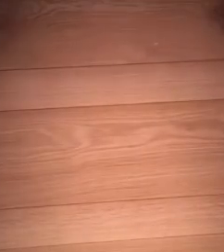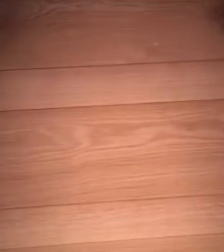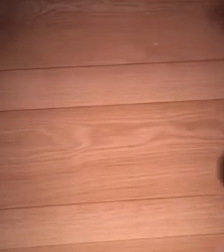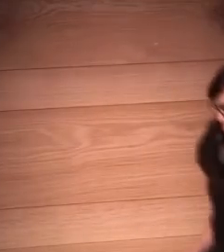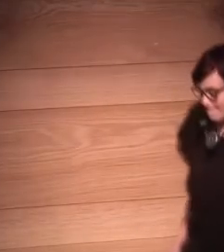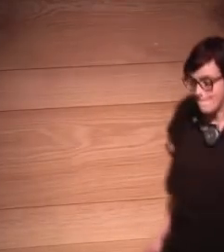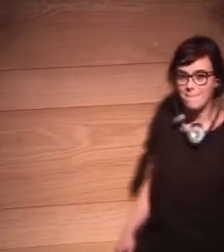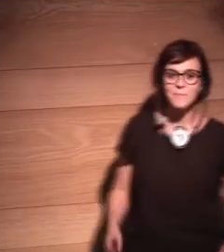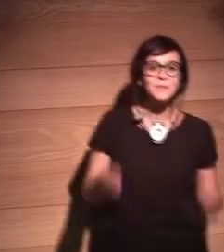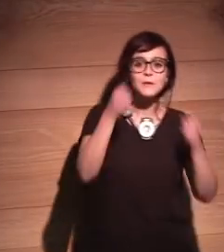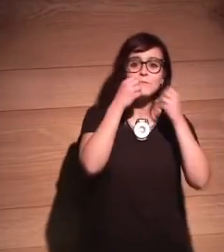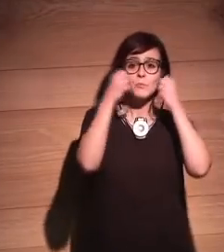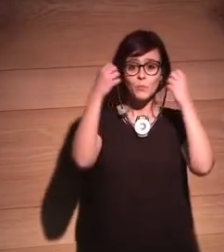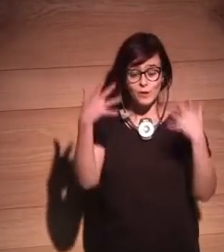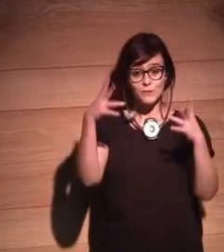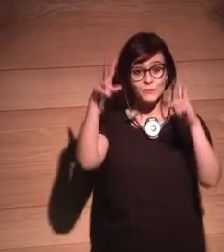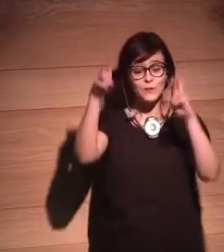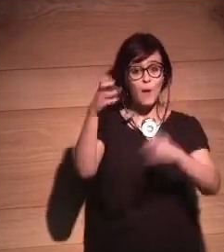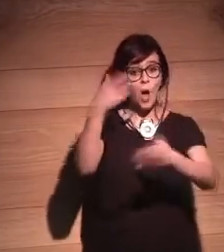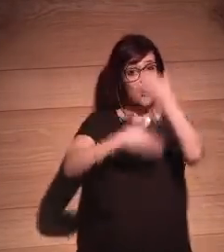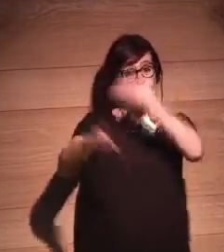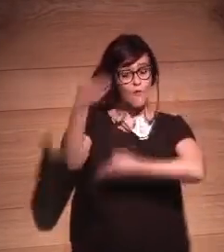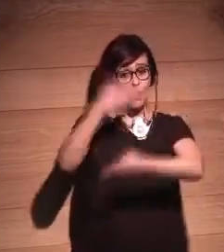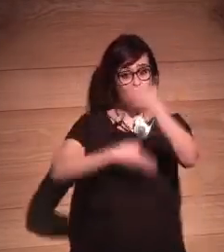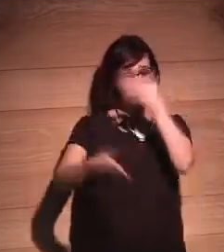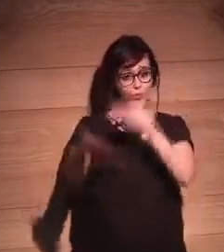Está claro que el tema de la colaboración,